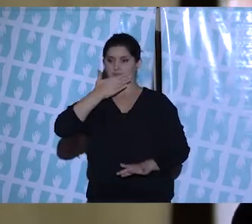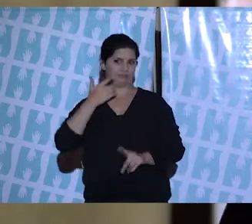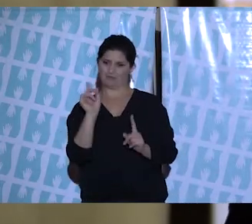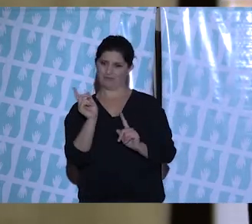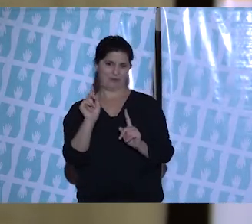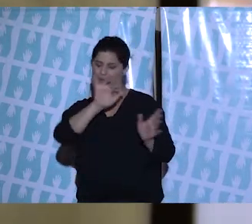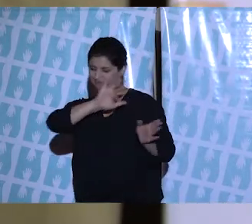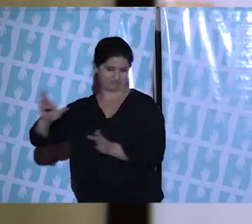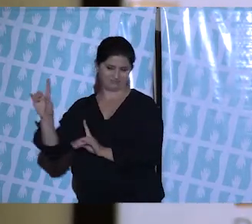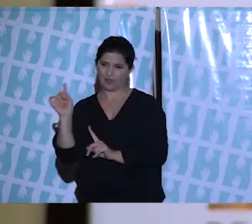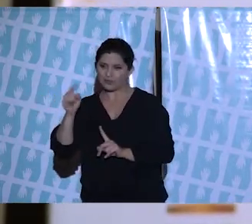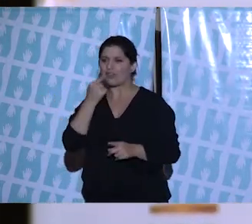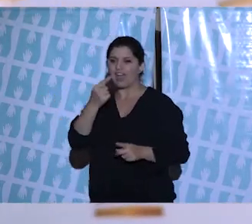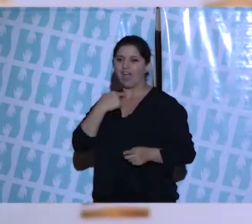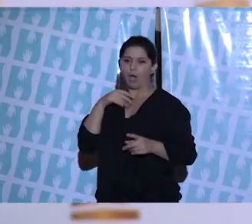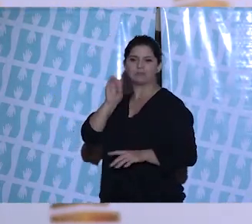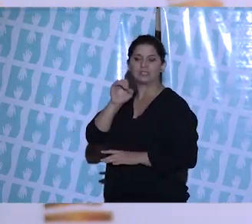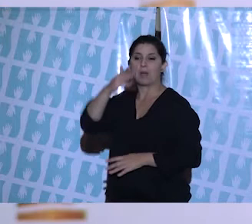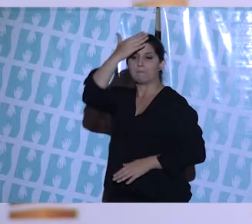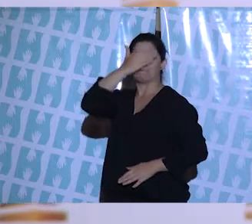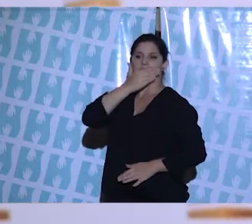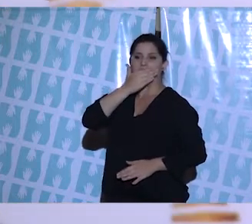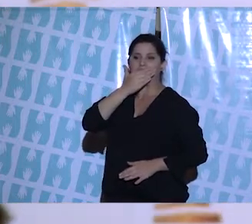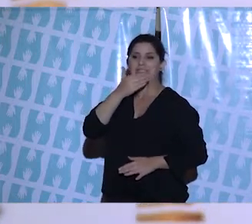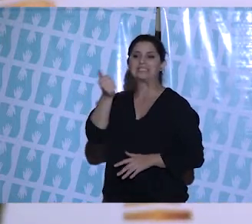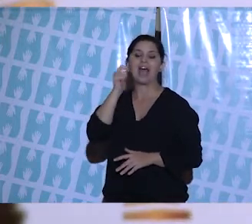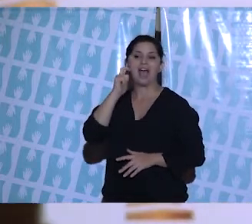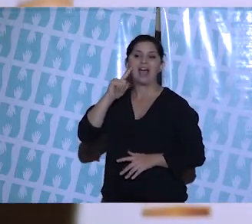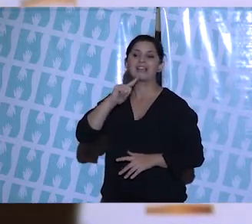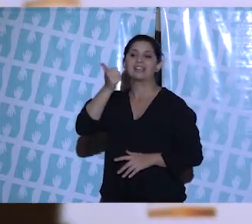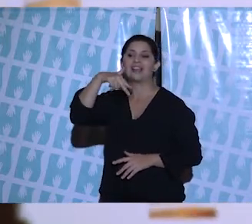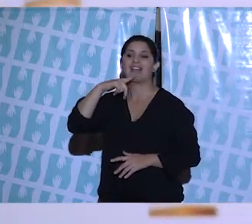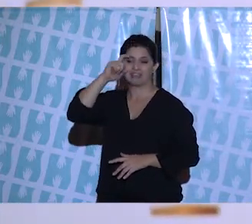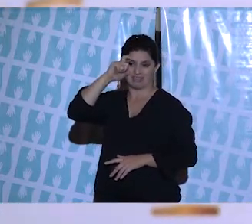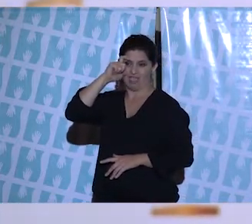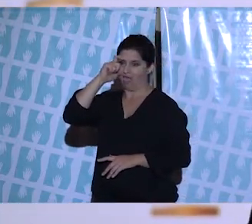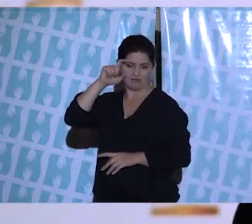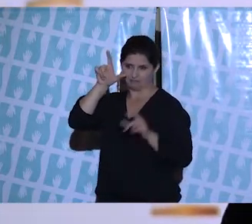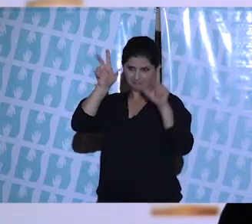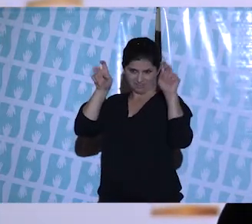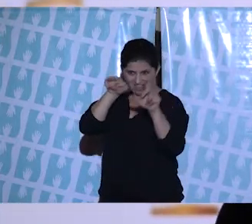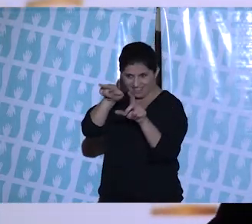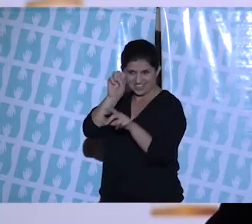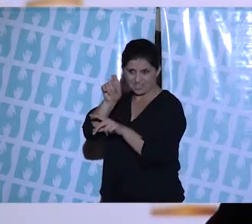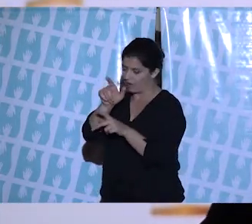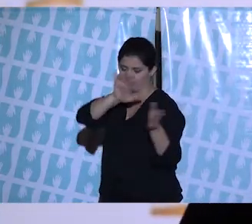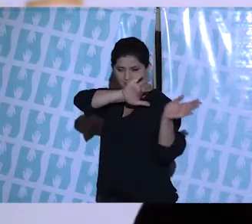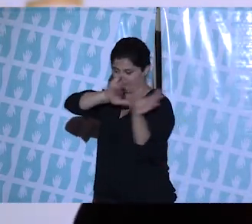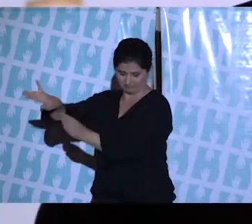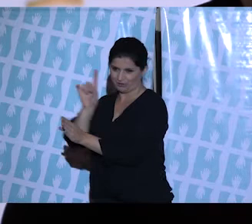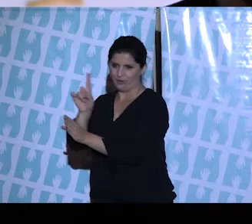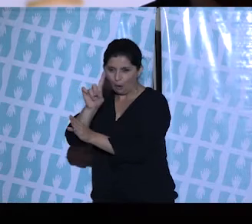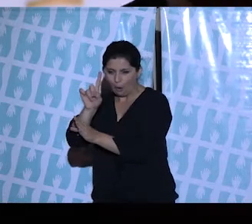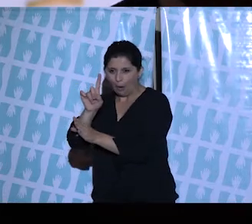de llamarse parálisis agitante, y en honor a quien fuera el que la describió por primera vez,